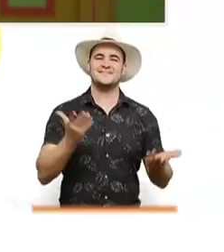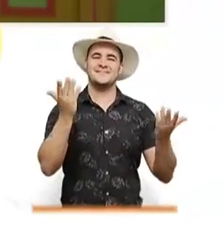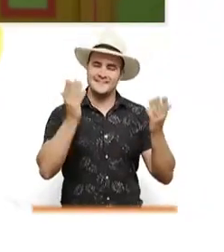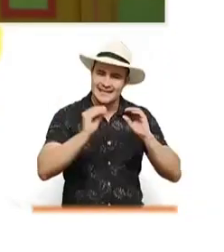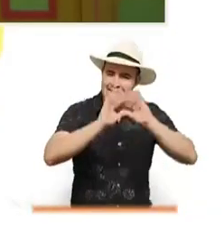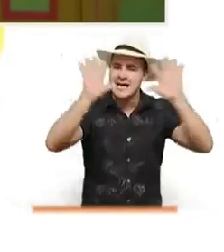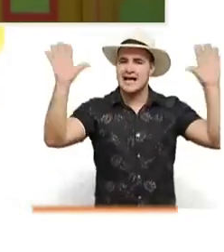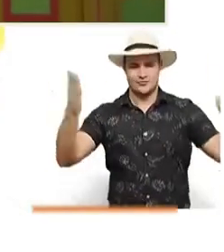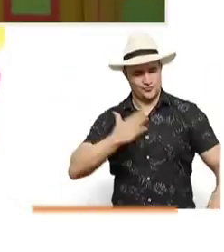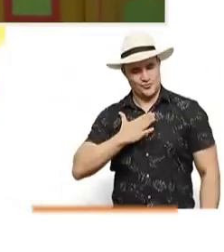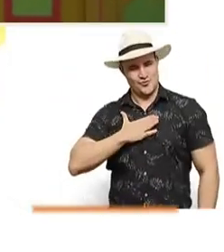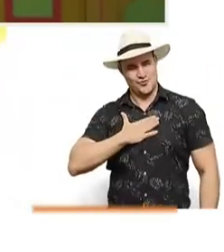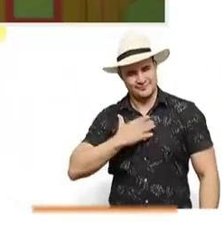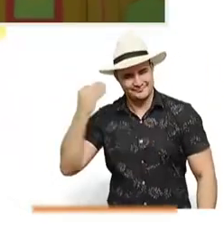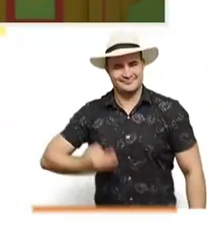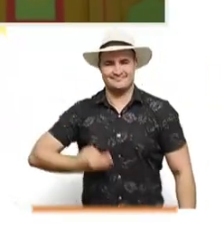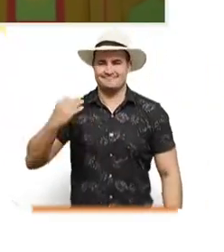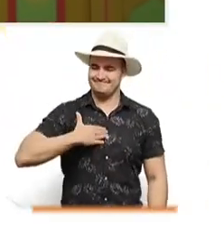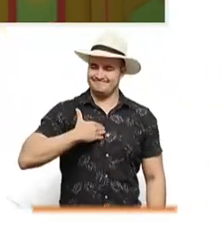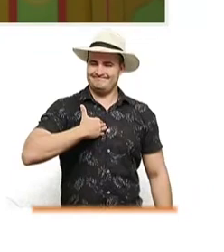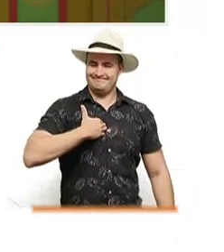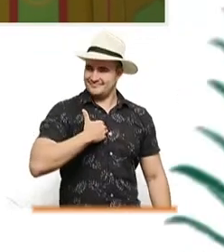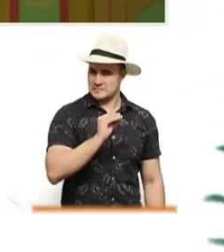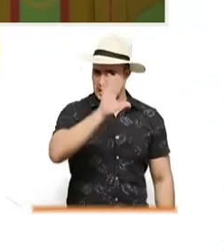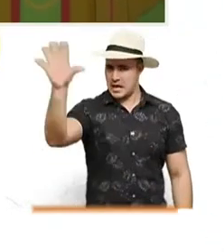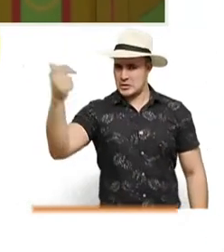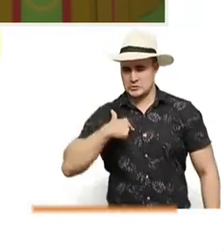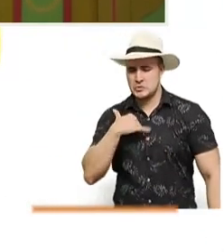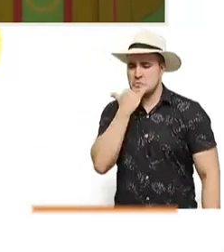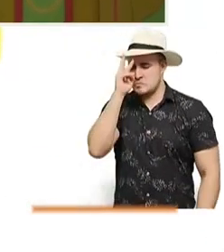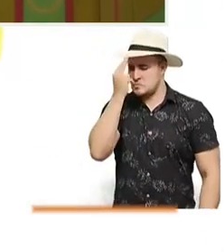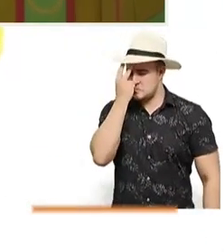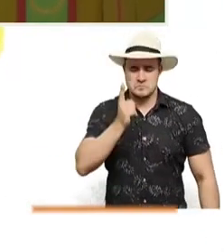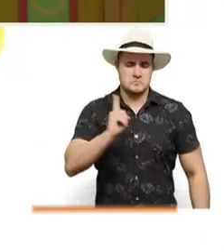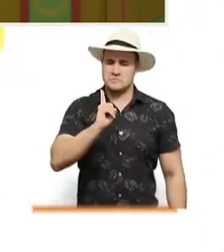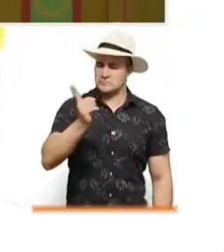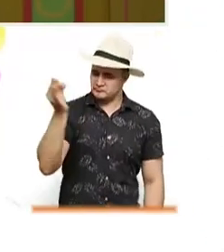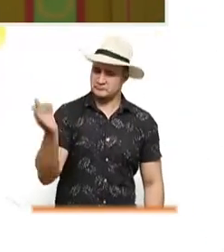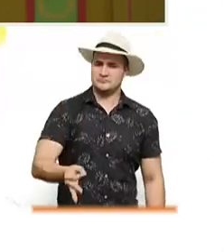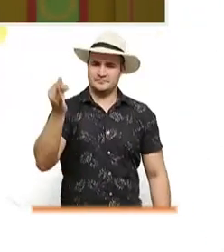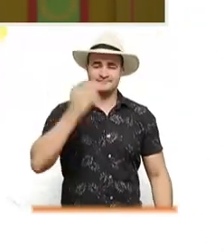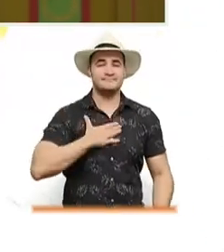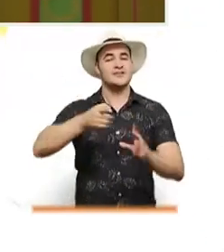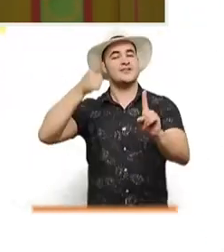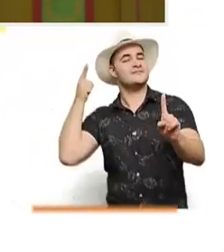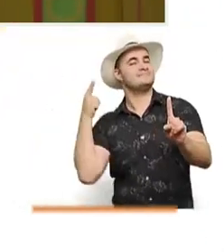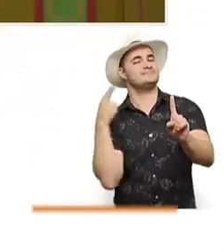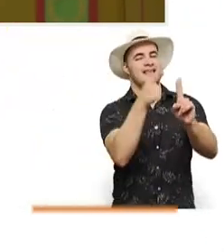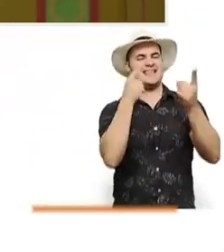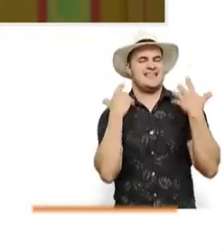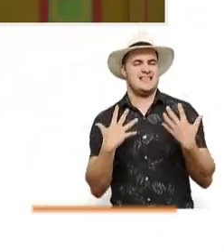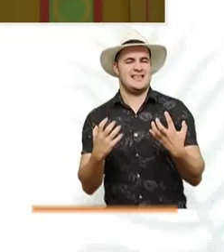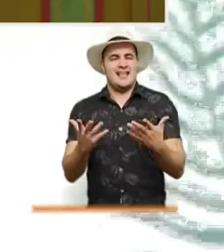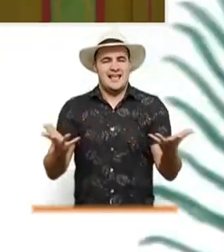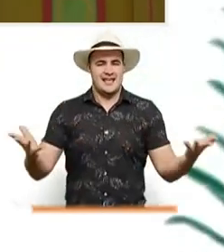Prácticamente soy yo, o sea, no me equivoco, pues mi objetivo es darle